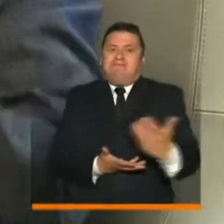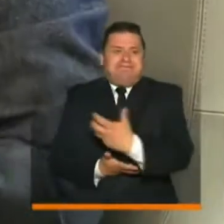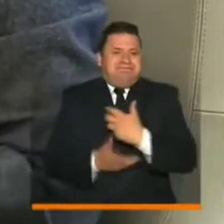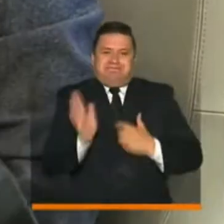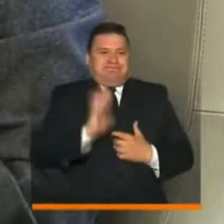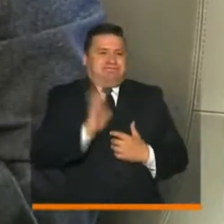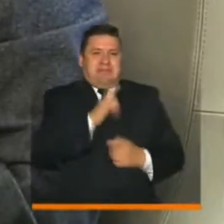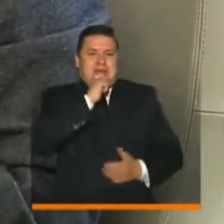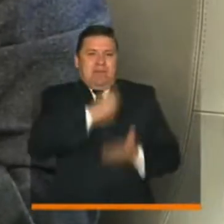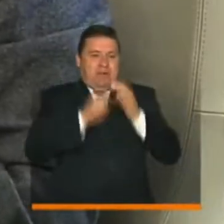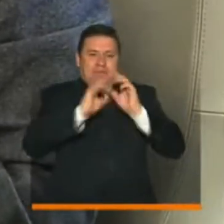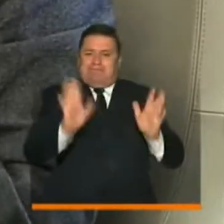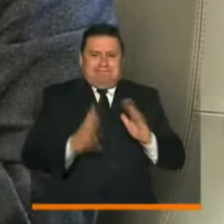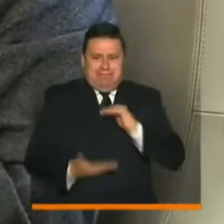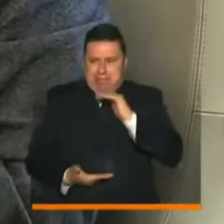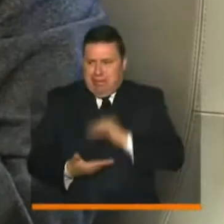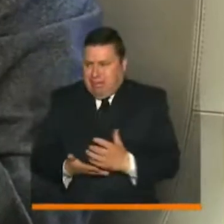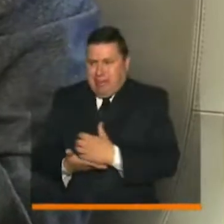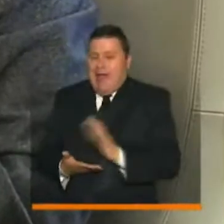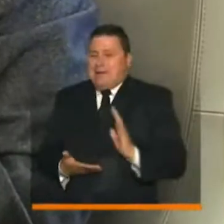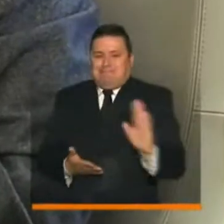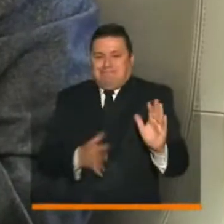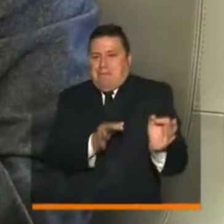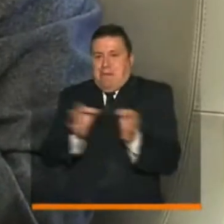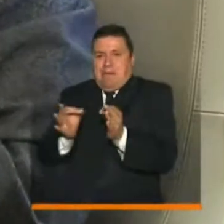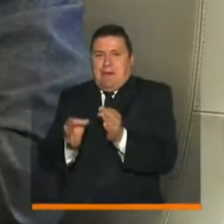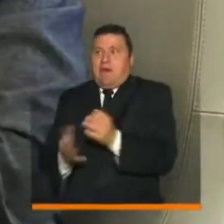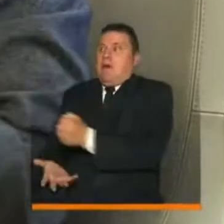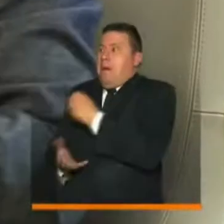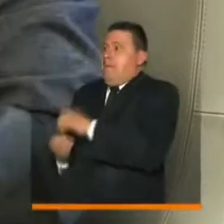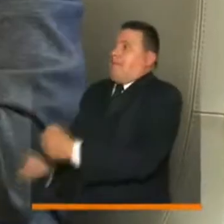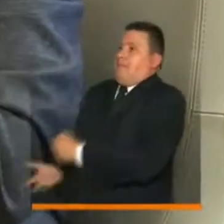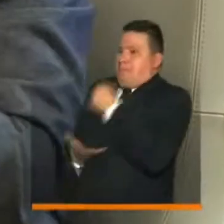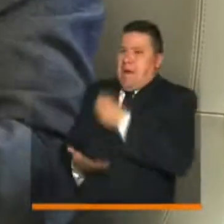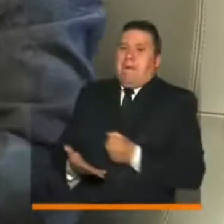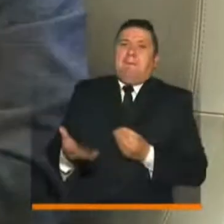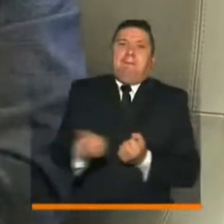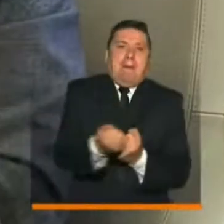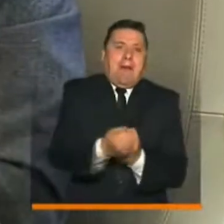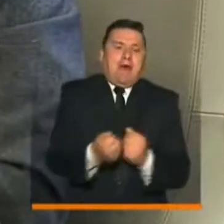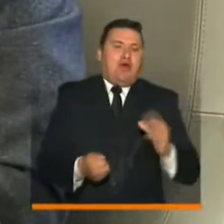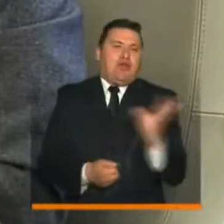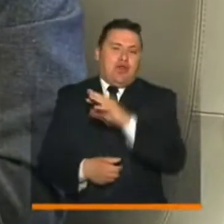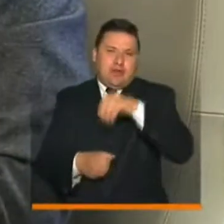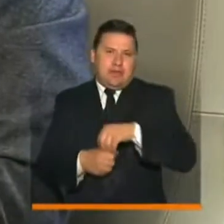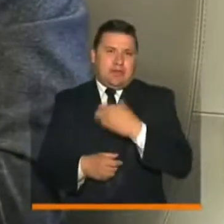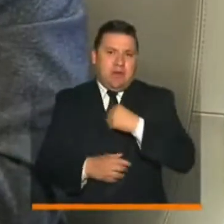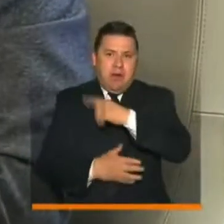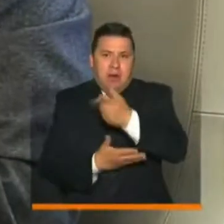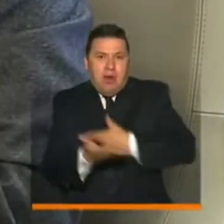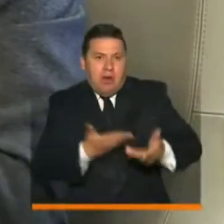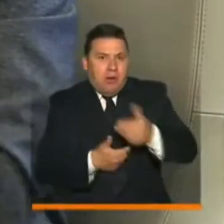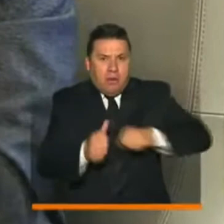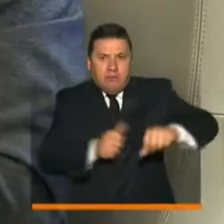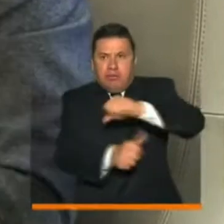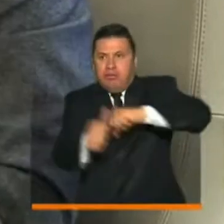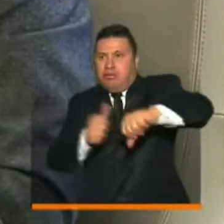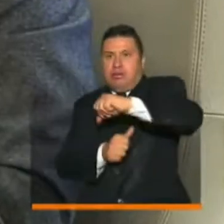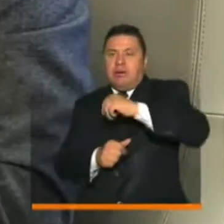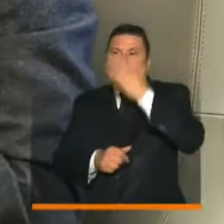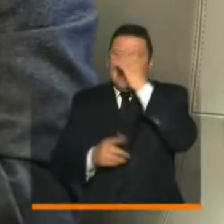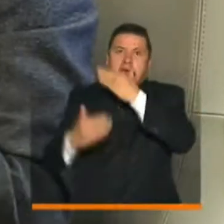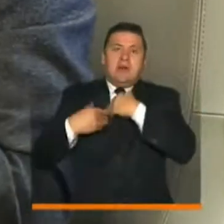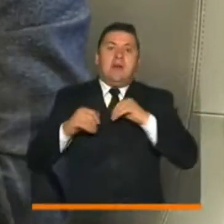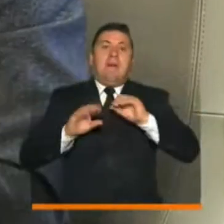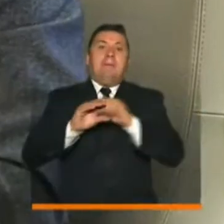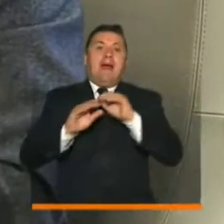no cobro ciertos impuestos, y de disponer de recursos para que todo nuestro sistema de intercambio funcione como lo ha hecho el Banco de la